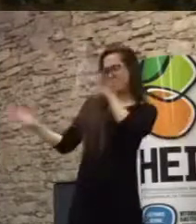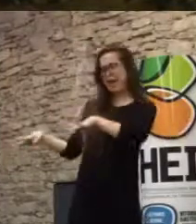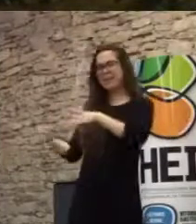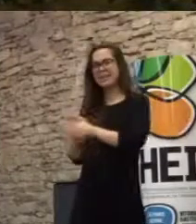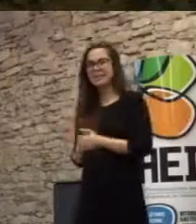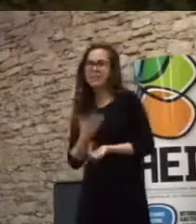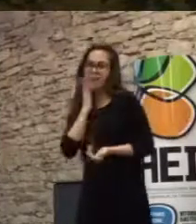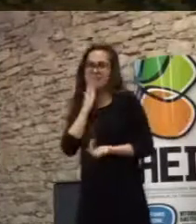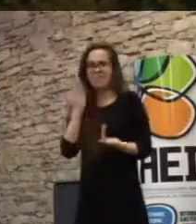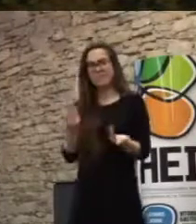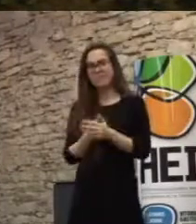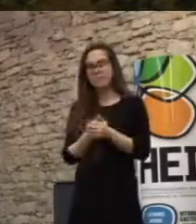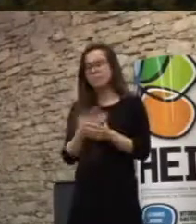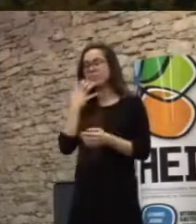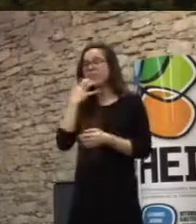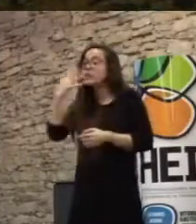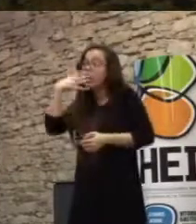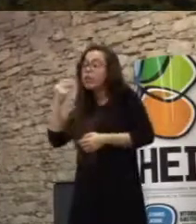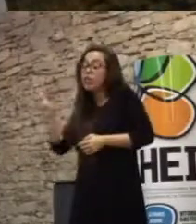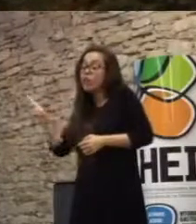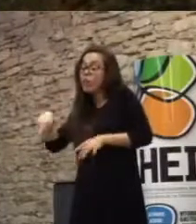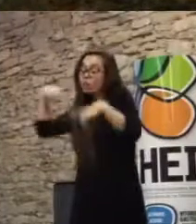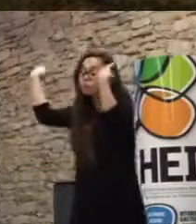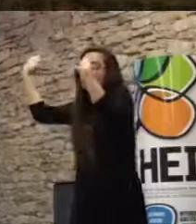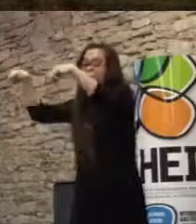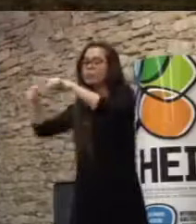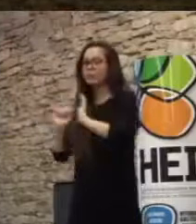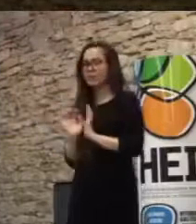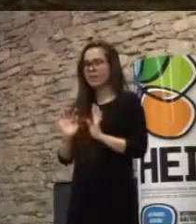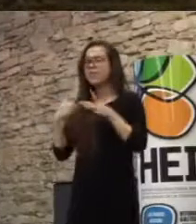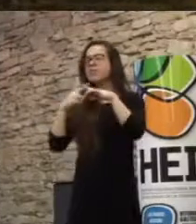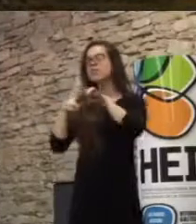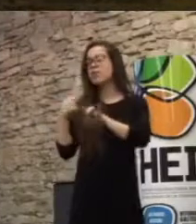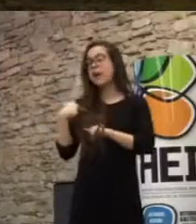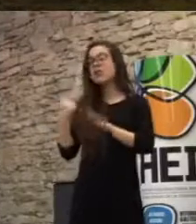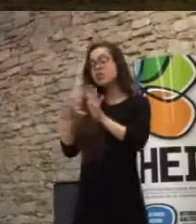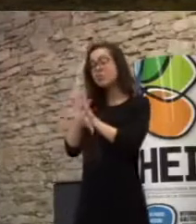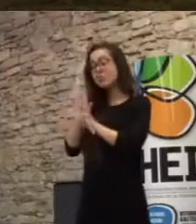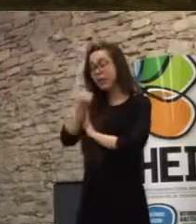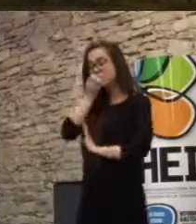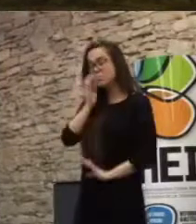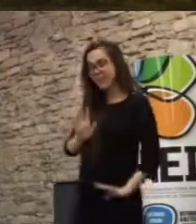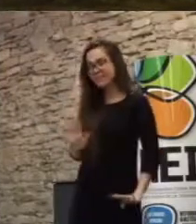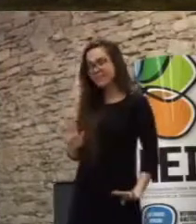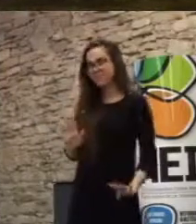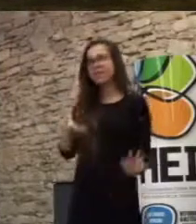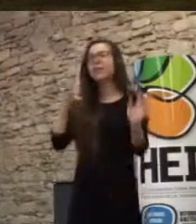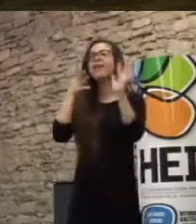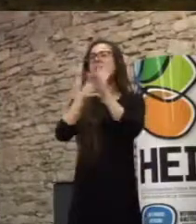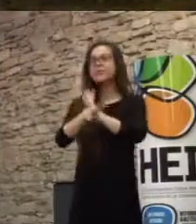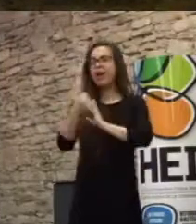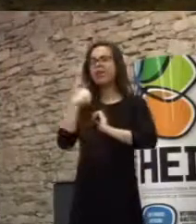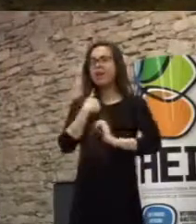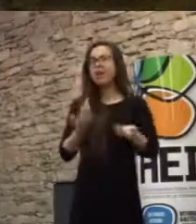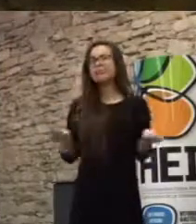a él sino entendido es cosa suya alguien si yo digo me he explicado que estoy haciendo estoy asumiendo la responsabilidad